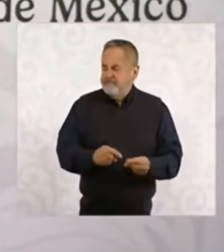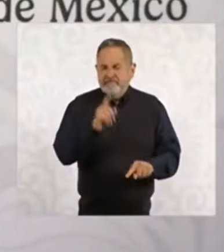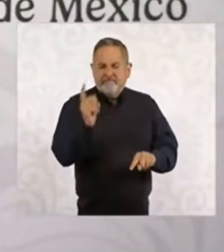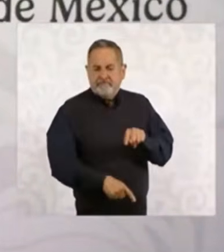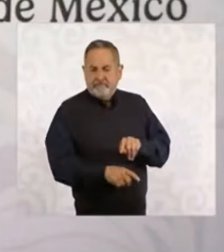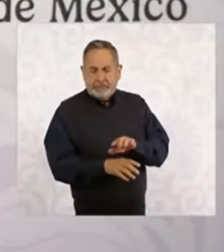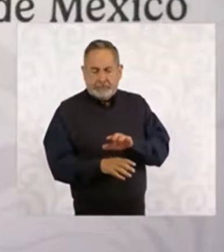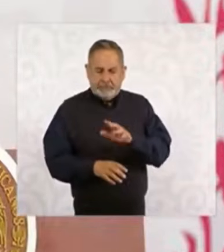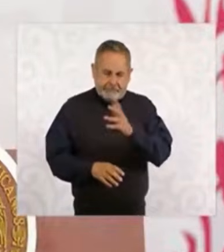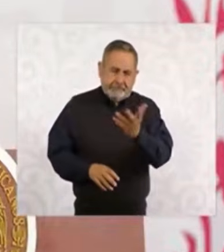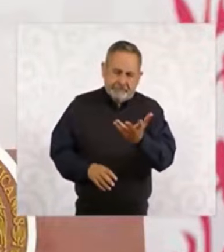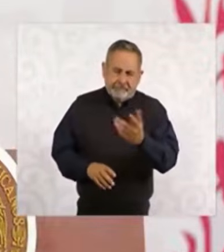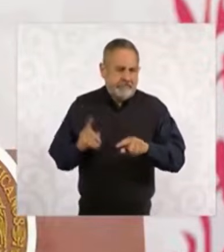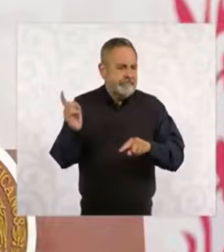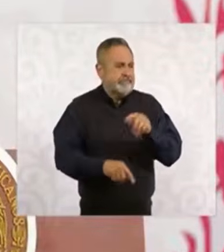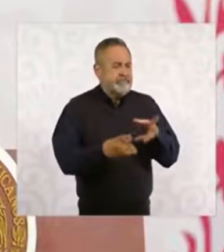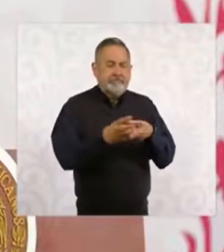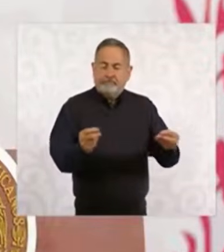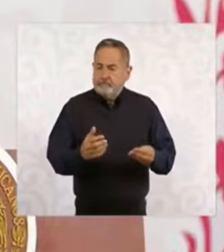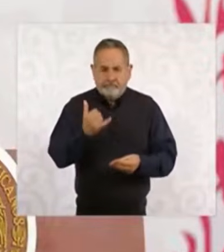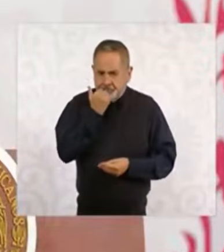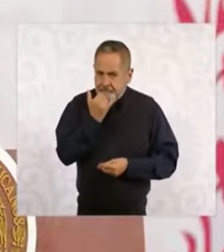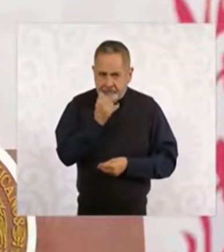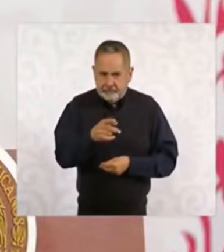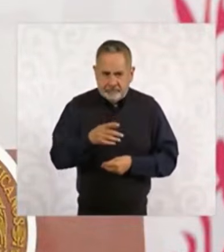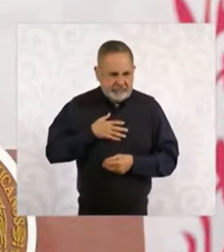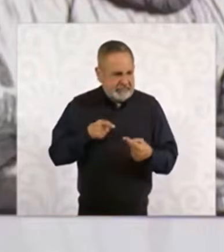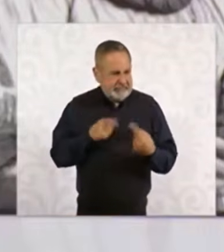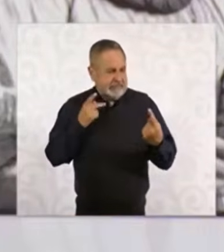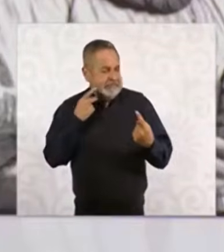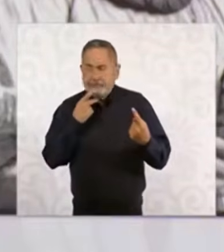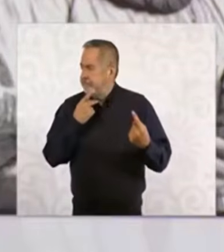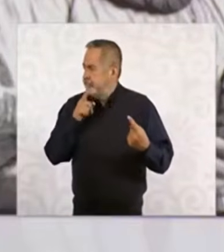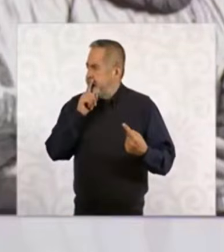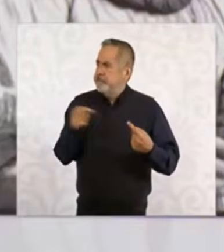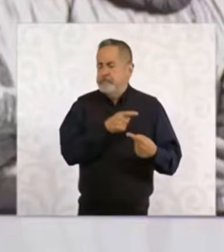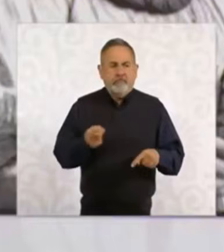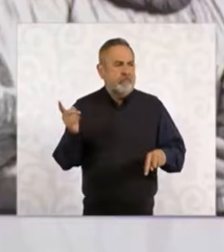mundo, para desaparecer personas por motivos principalmente políticos,